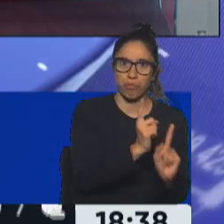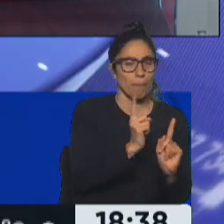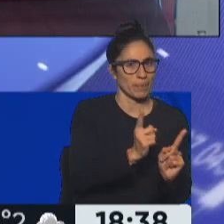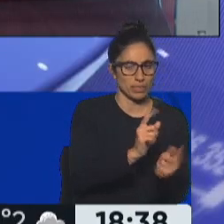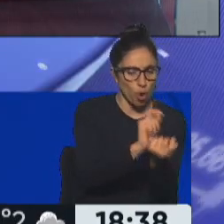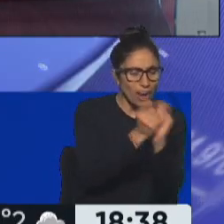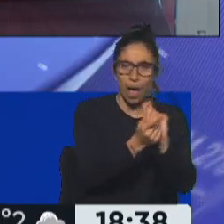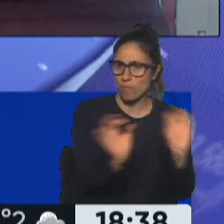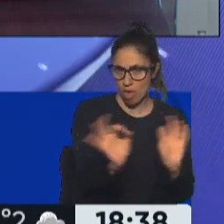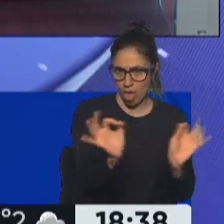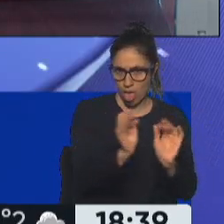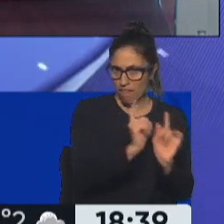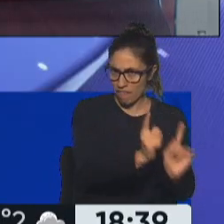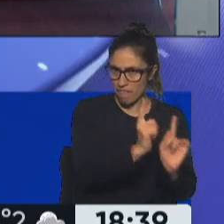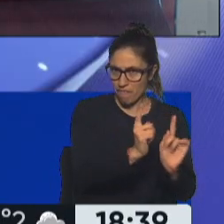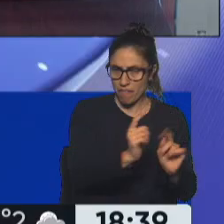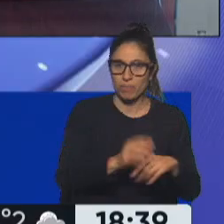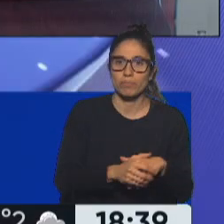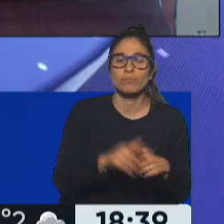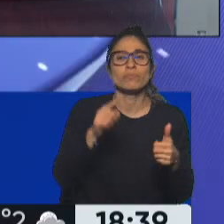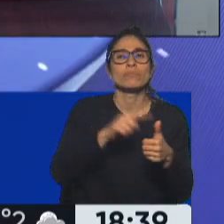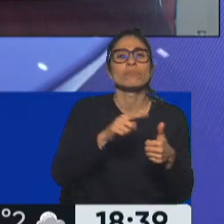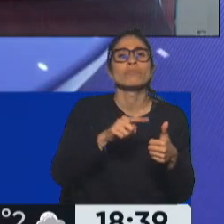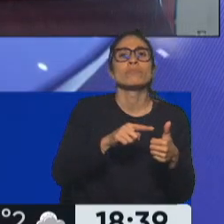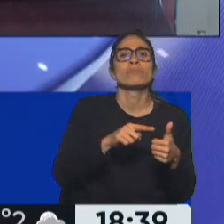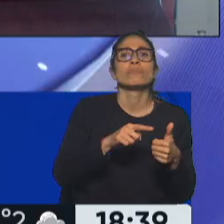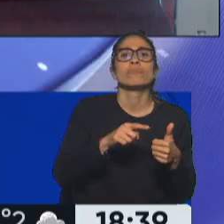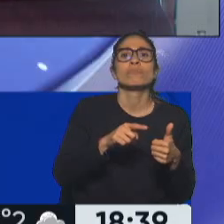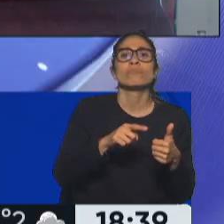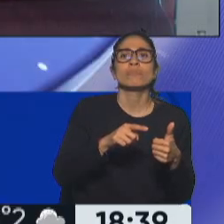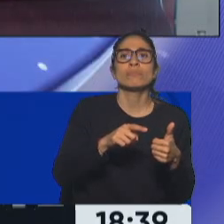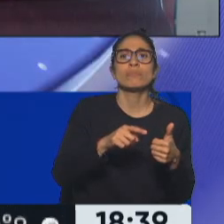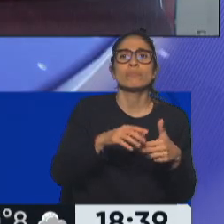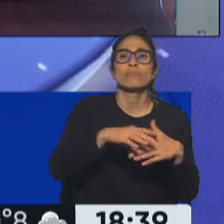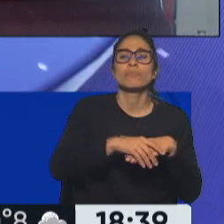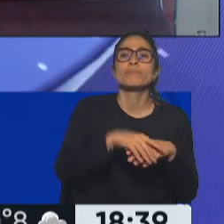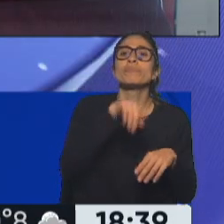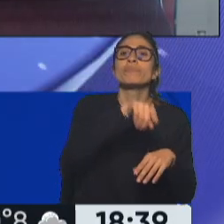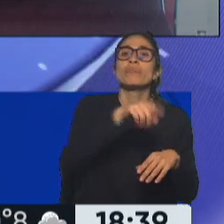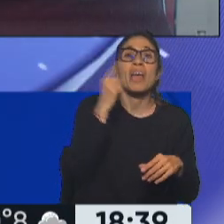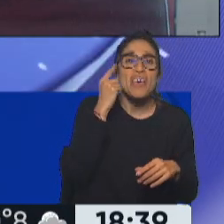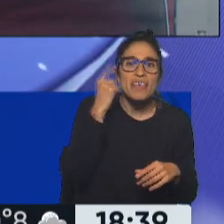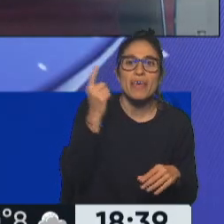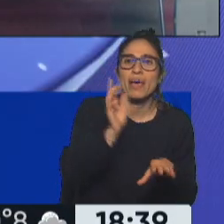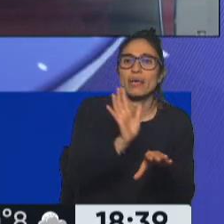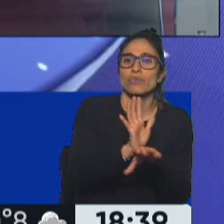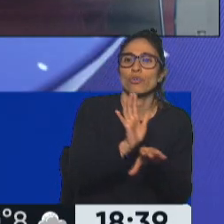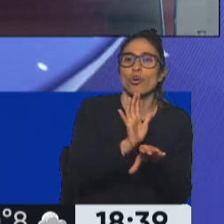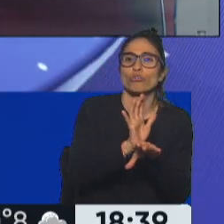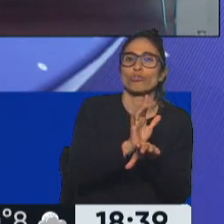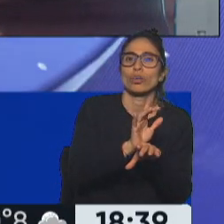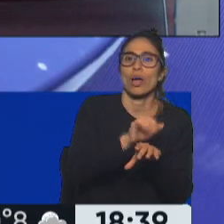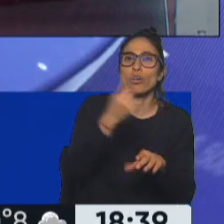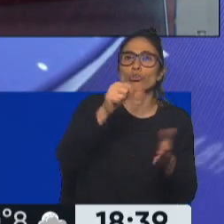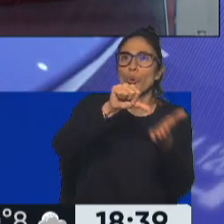toda la retórica xenofóbica, islamofóbica, no solo no ha cambiado, sino que se ha